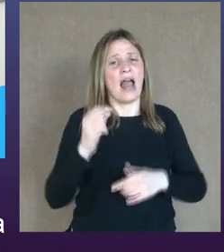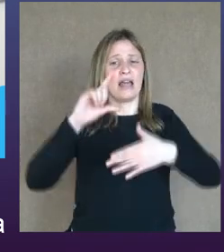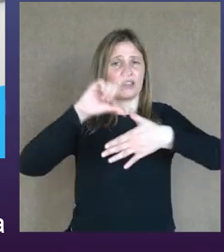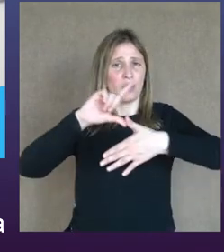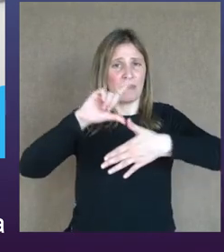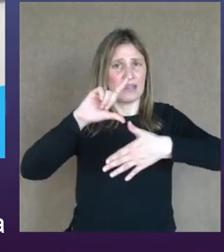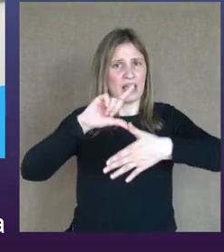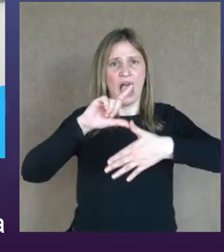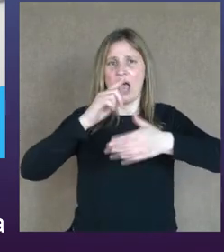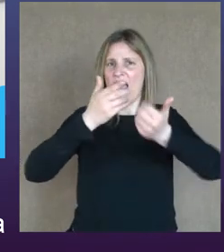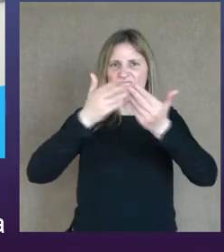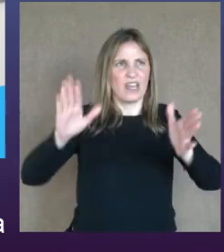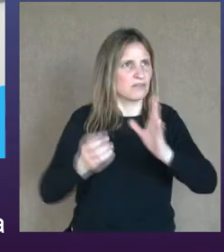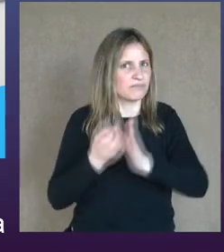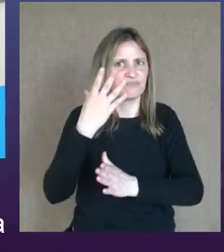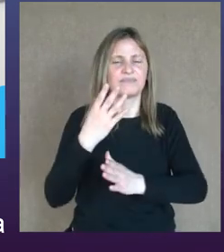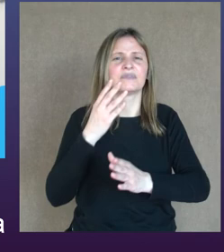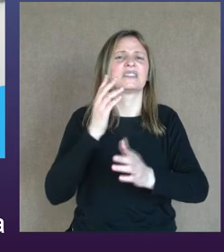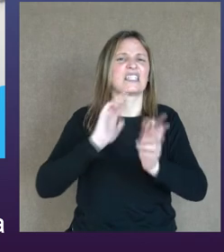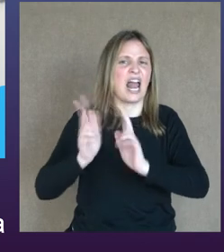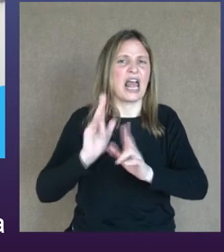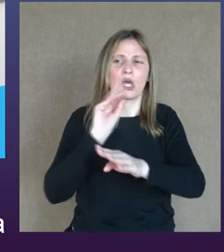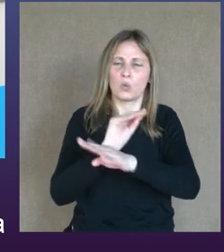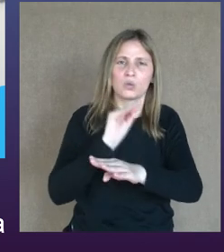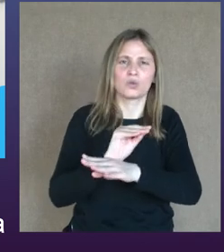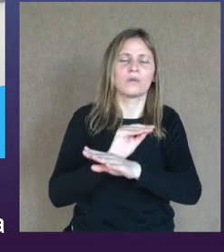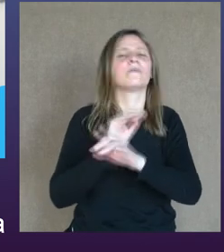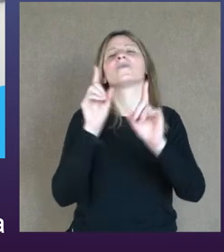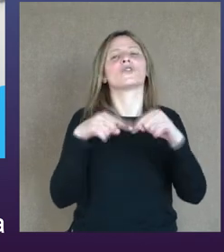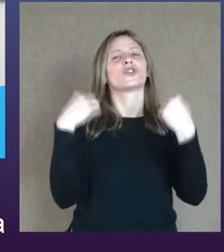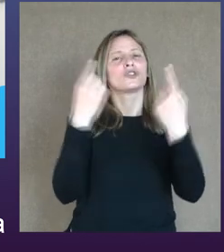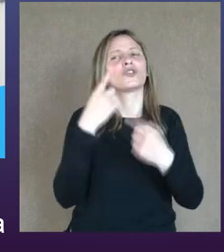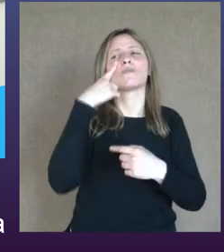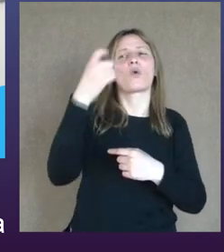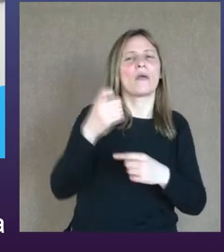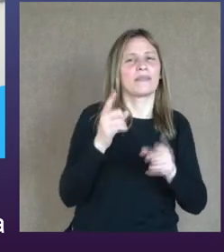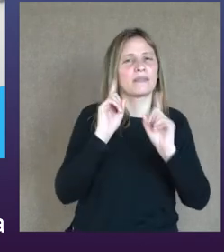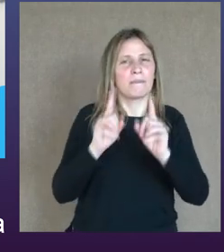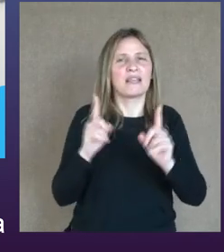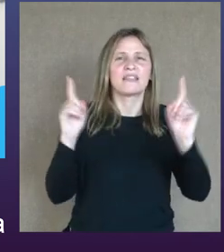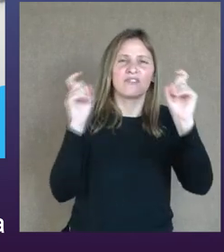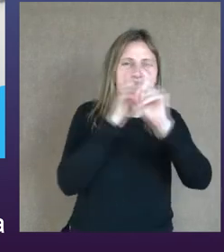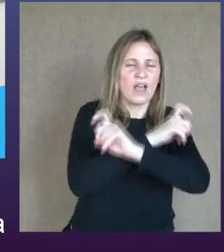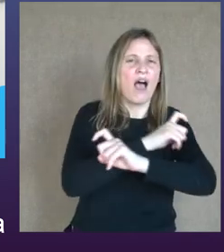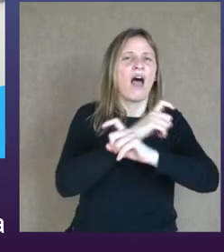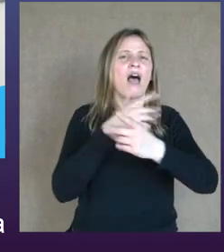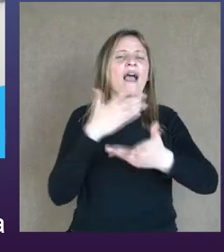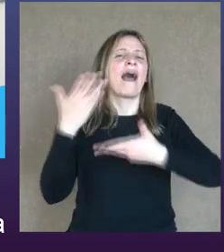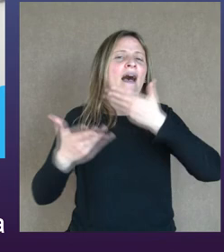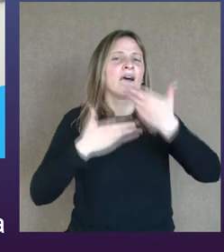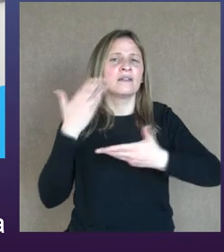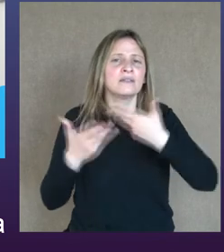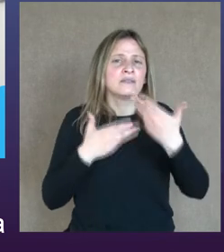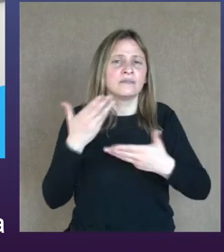se han abierto charlas, se han abierto cursos. Nosotros mismos nos dimos cuenta de que parte de la dificultad más grande de los cantantes era